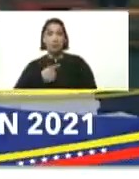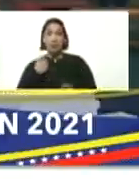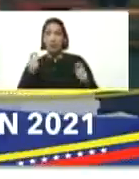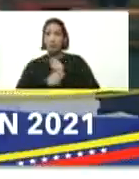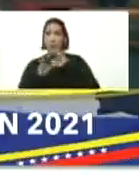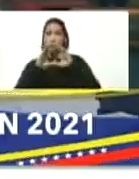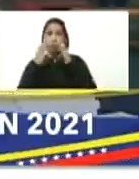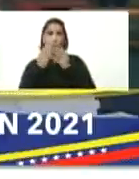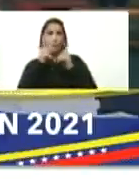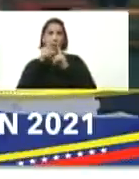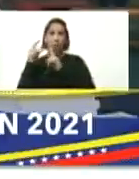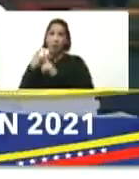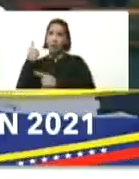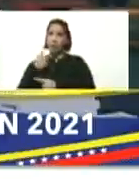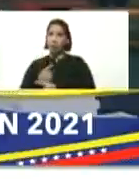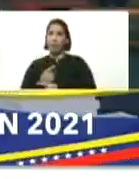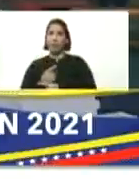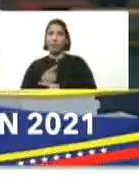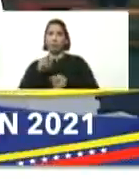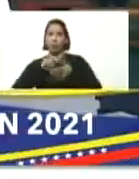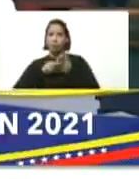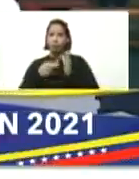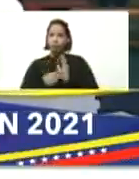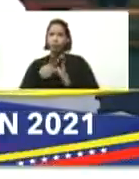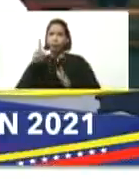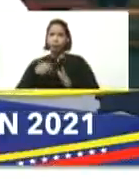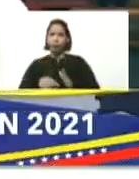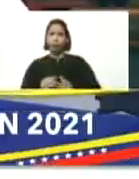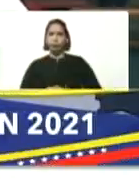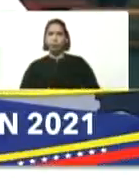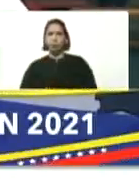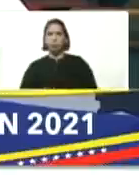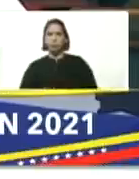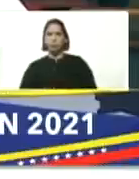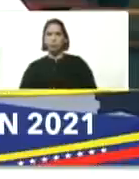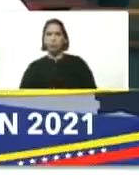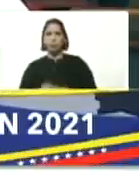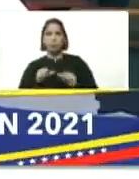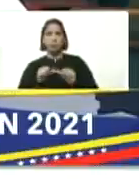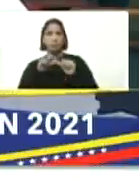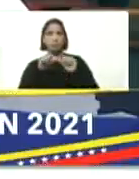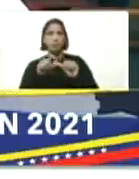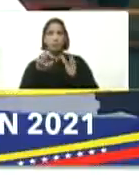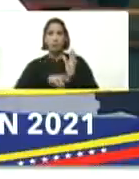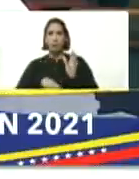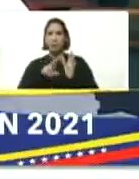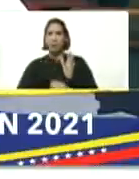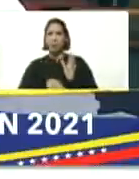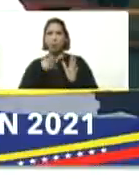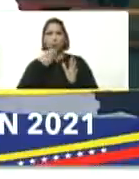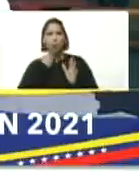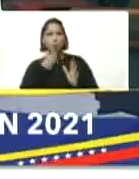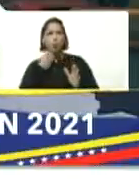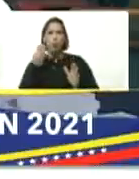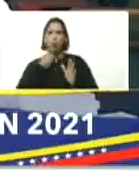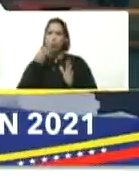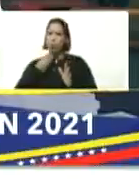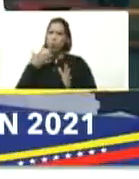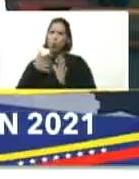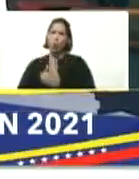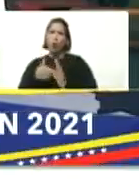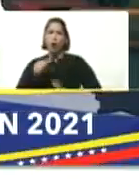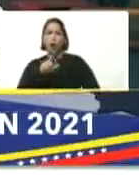en las palabras, en los significados, en los conceptos. Seguimos repitiendo, adolescente, adolescente, adolescente.